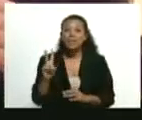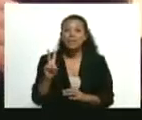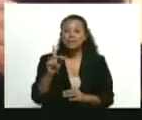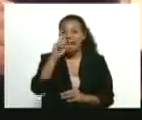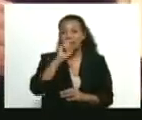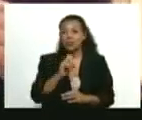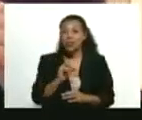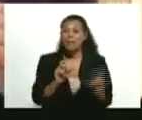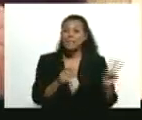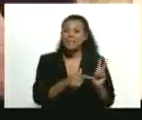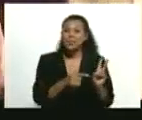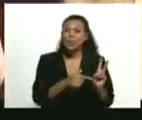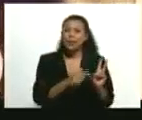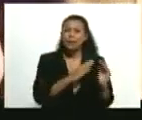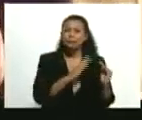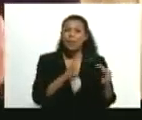Venezuela,